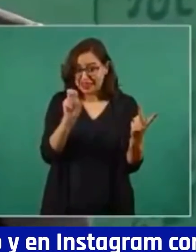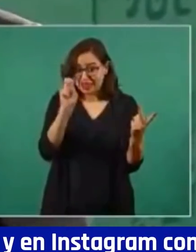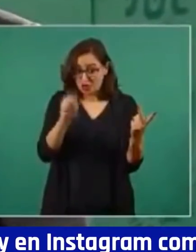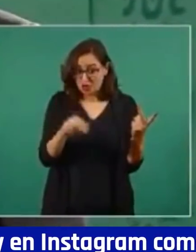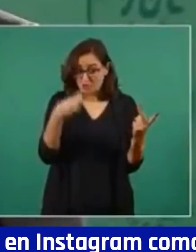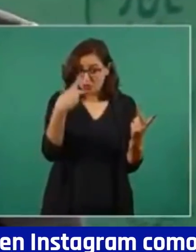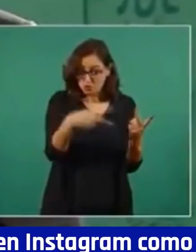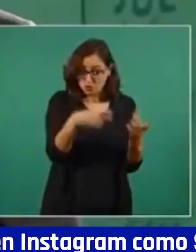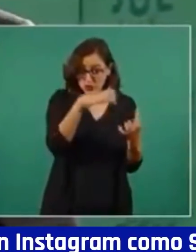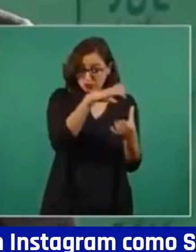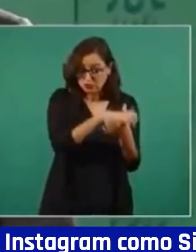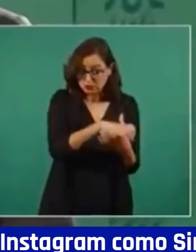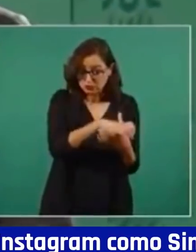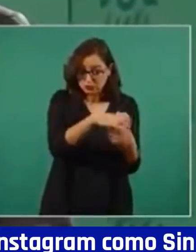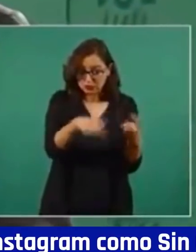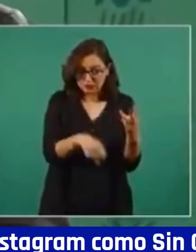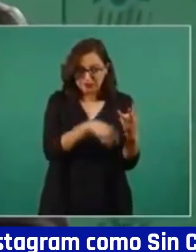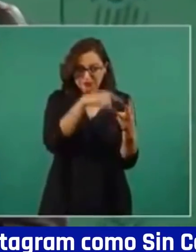¿Cuadri?